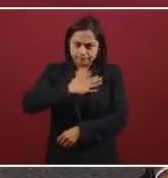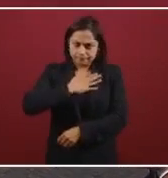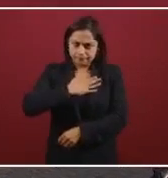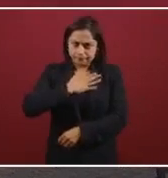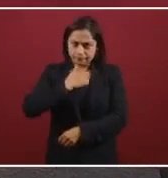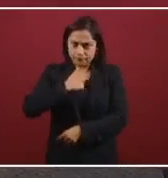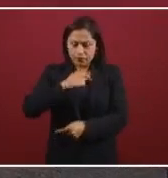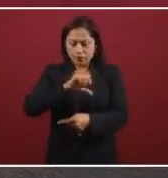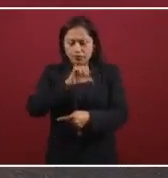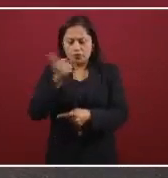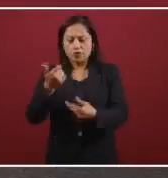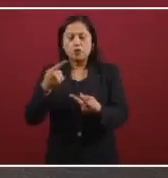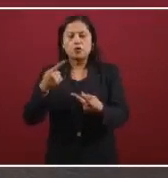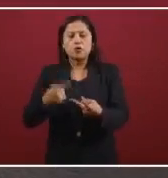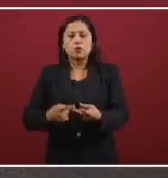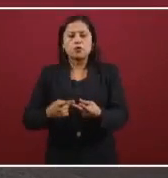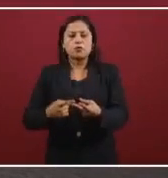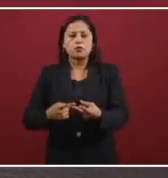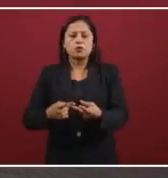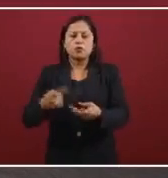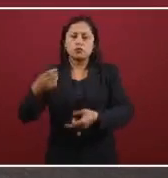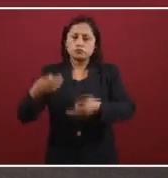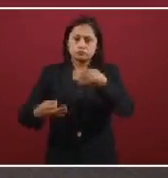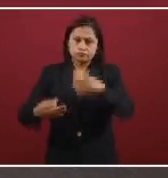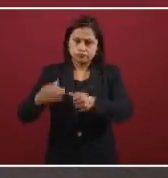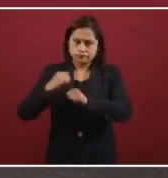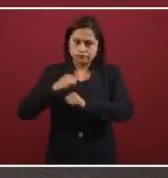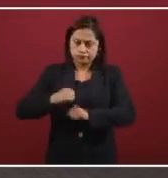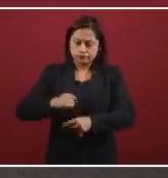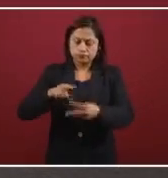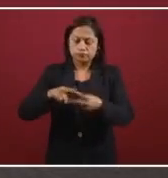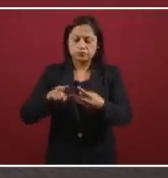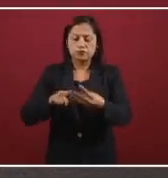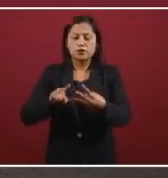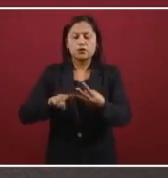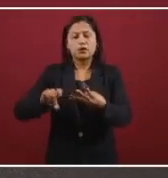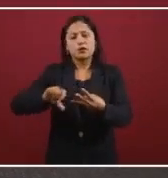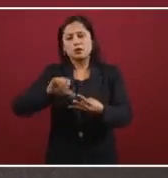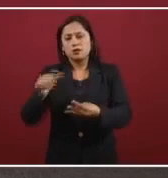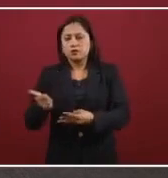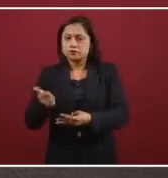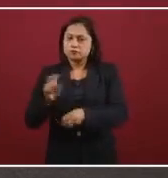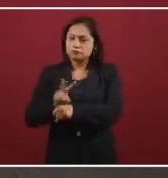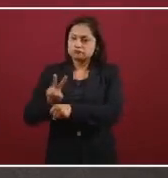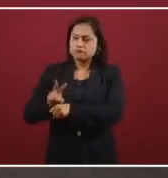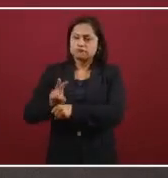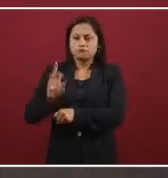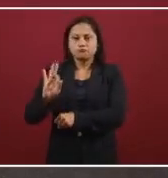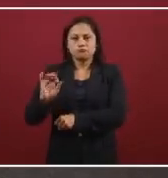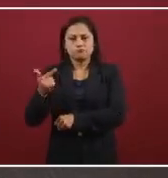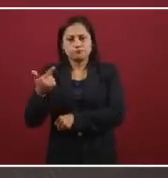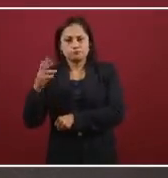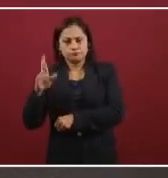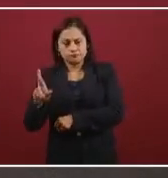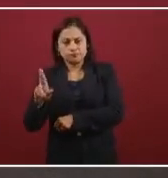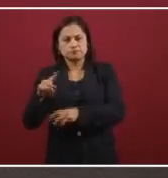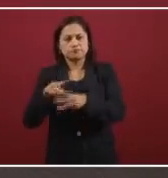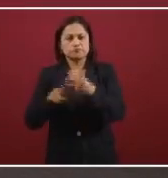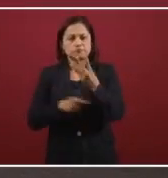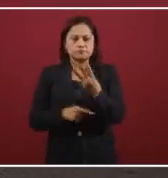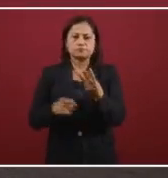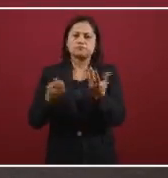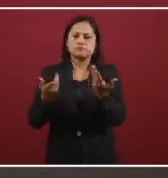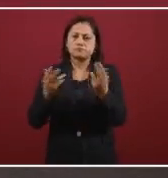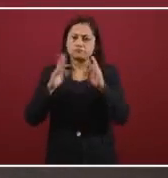el Poder Judicial y la Fiscalía. Se va a revisar el caso.